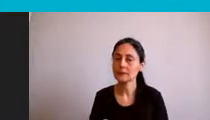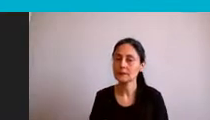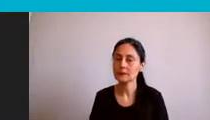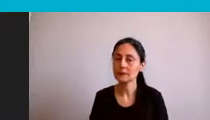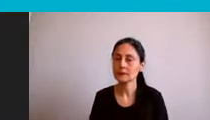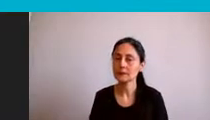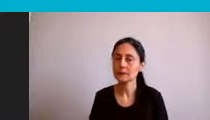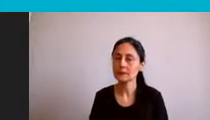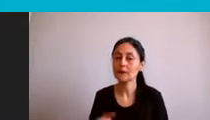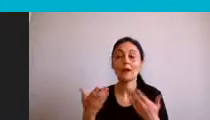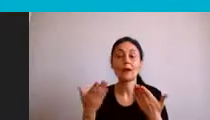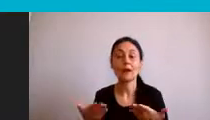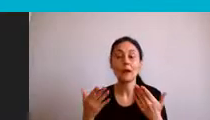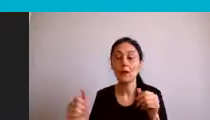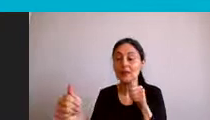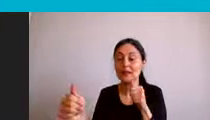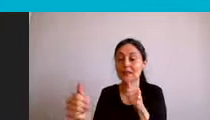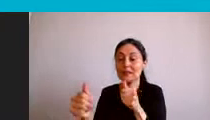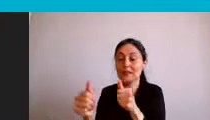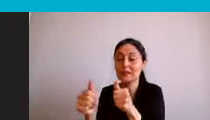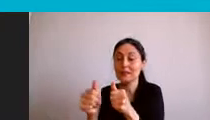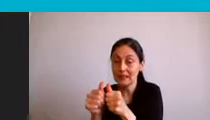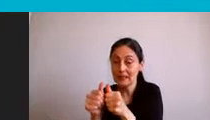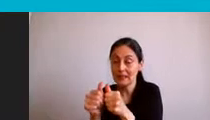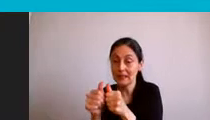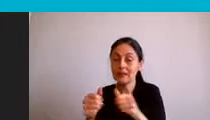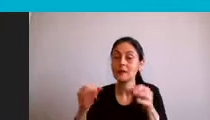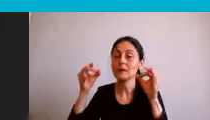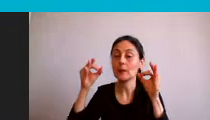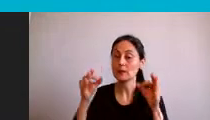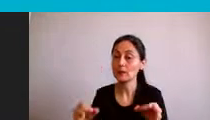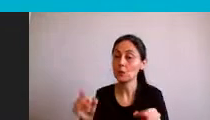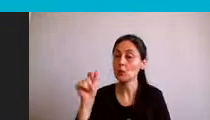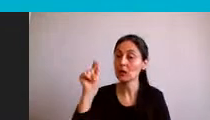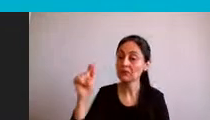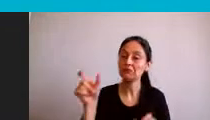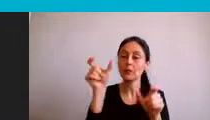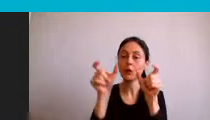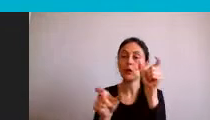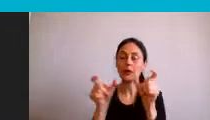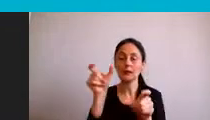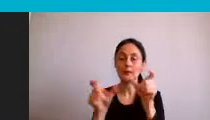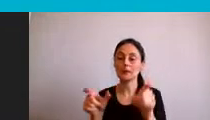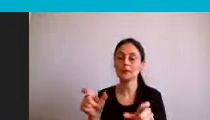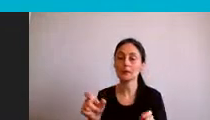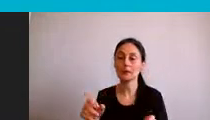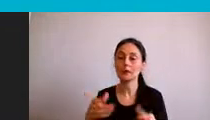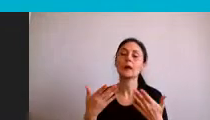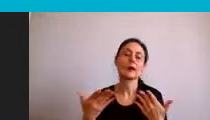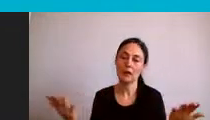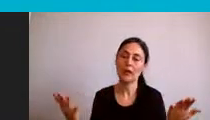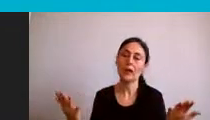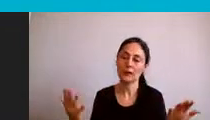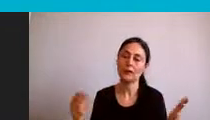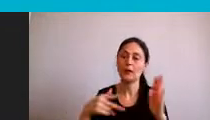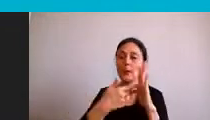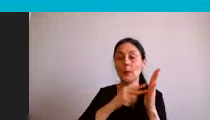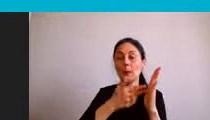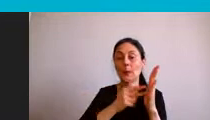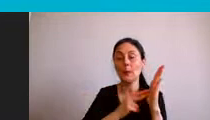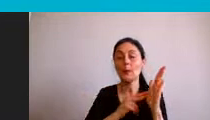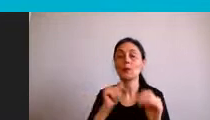una cercanía segura, por así decir, con estas personas. ¿Ya? Claramente tiene sus limitaciones, ¿ya?